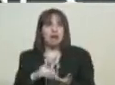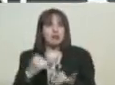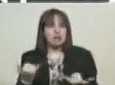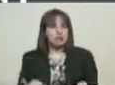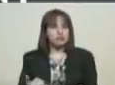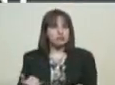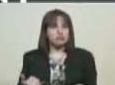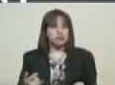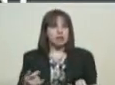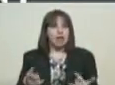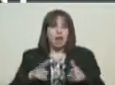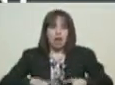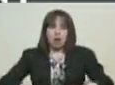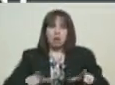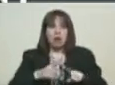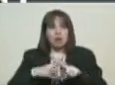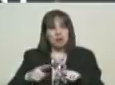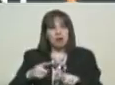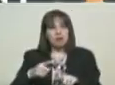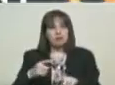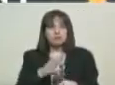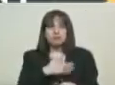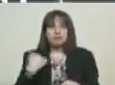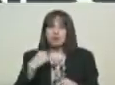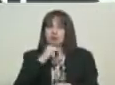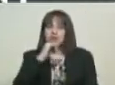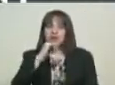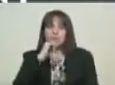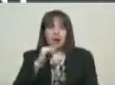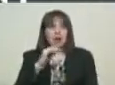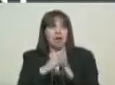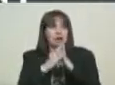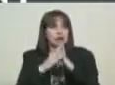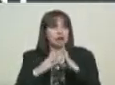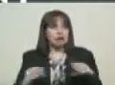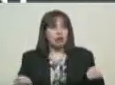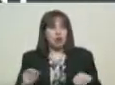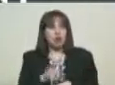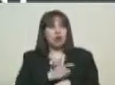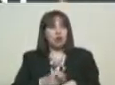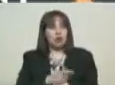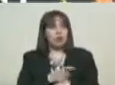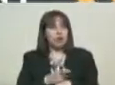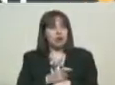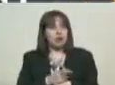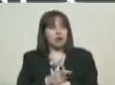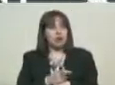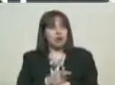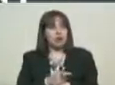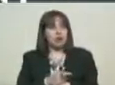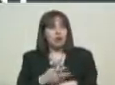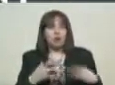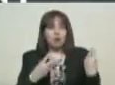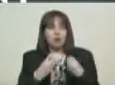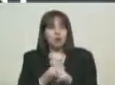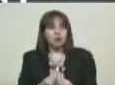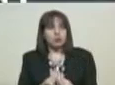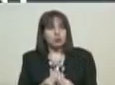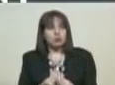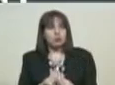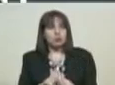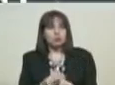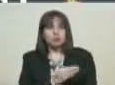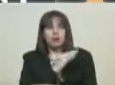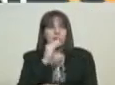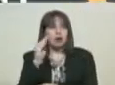de afectación de la tubería, pero quiero informarle a toda la ciudadanía que están todos los niveles de gobierno trabajando mancomunadamente para